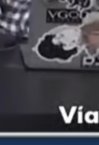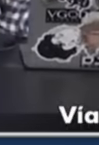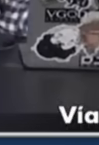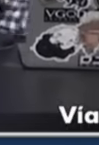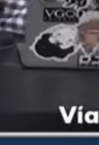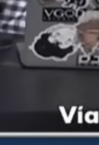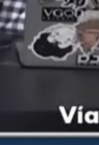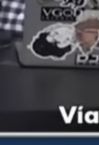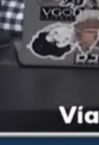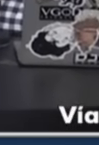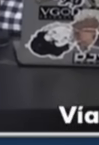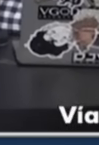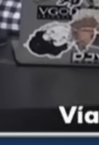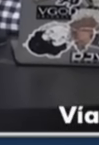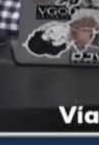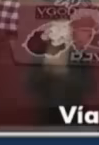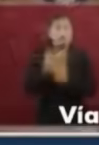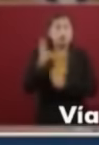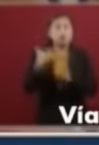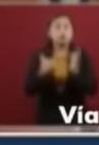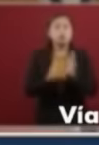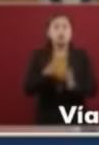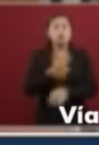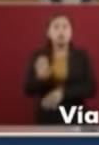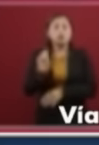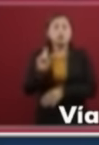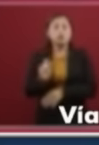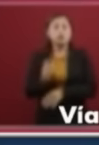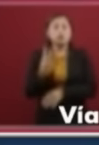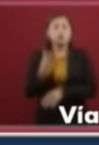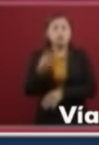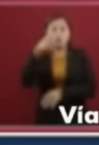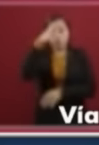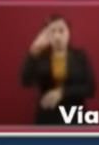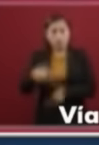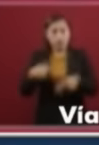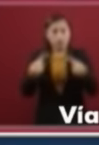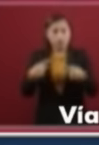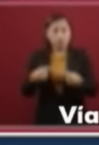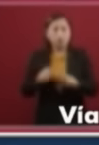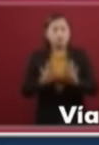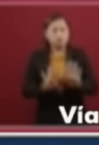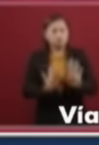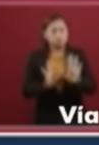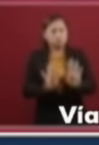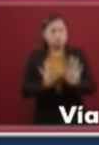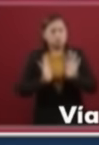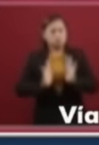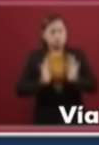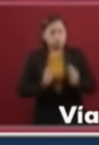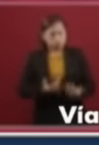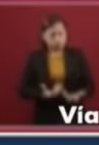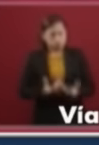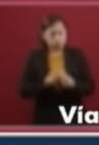me parece realmente extraordinario. Me dieron una lista larga, larga, de dos páginas de reglas,